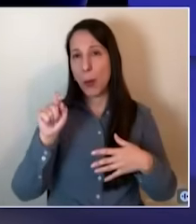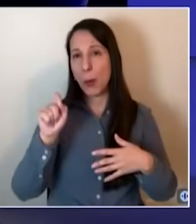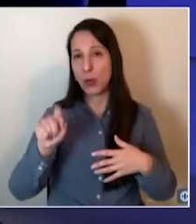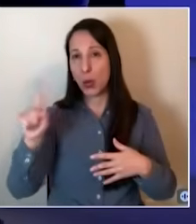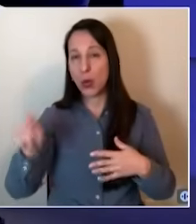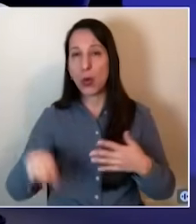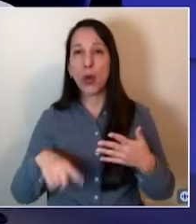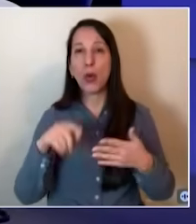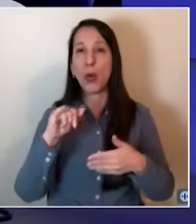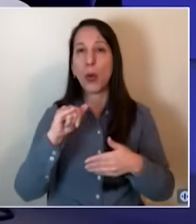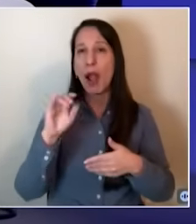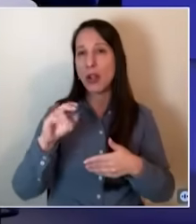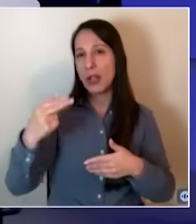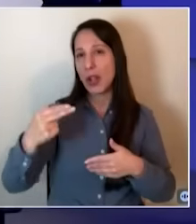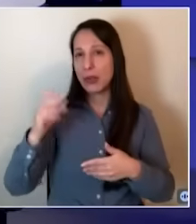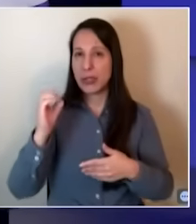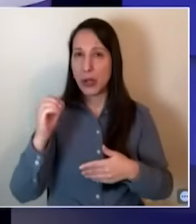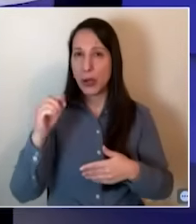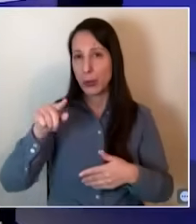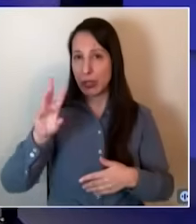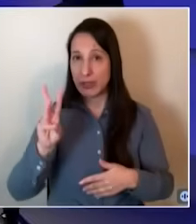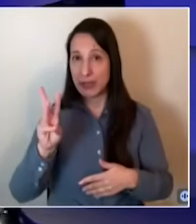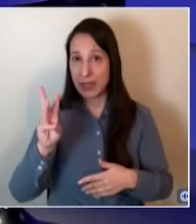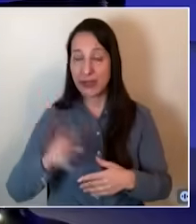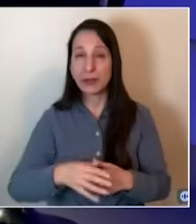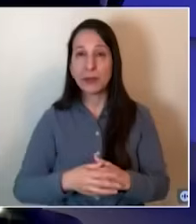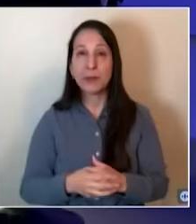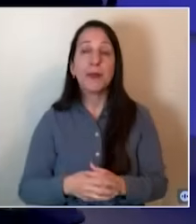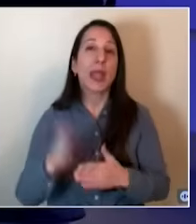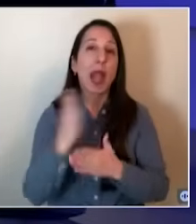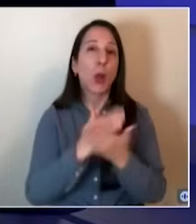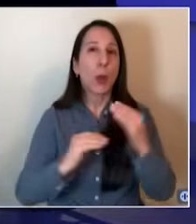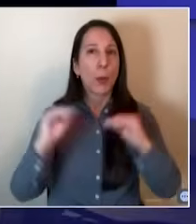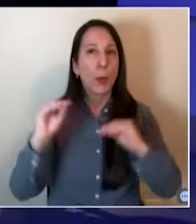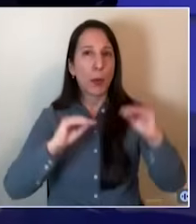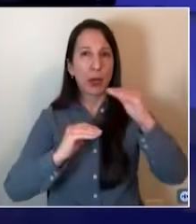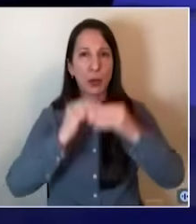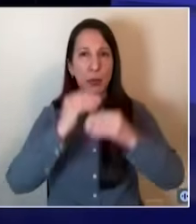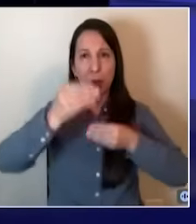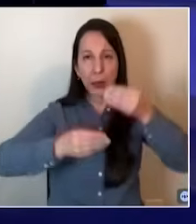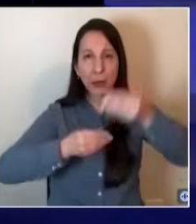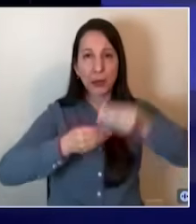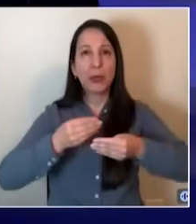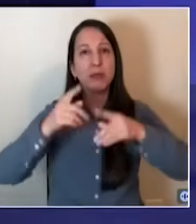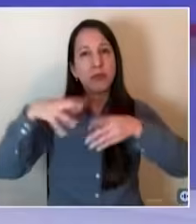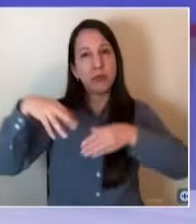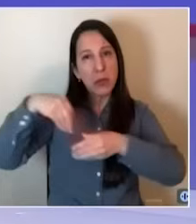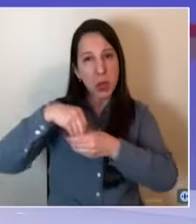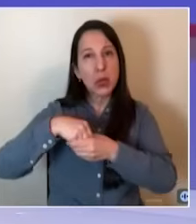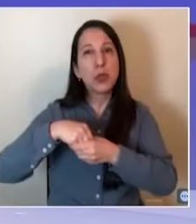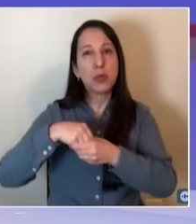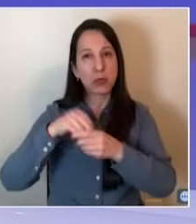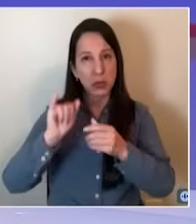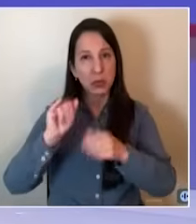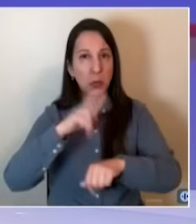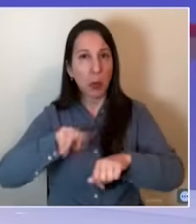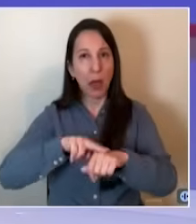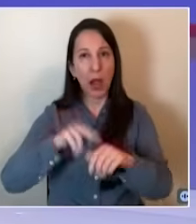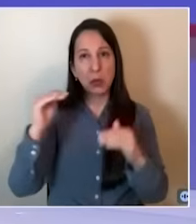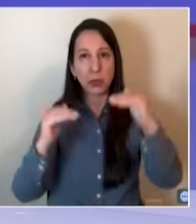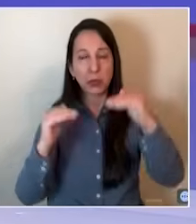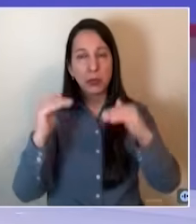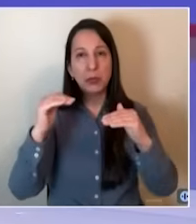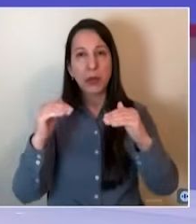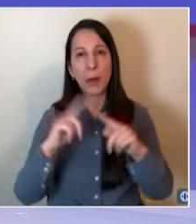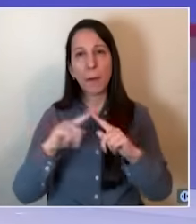Carlos Hidalgo como 0.6. Aunque algunos movimientos de estos, reitero, están dentro del margen de error, ¿verdad? El patrón